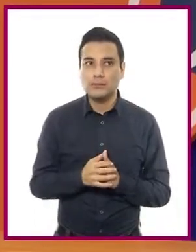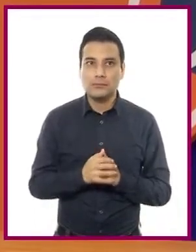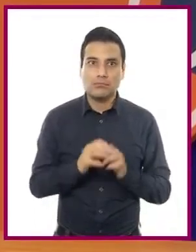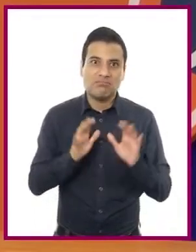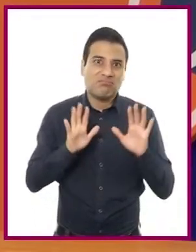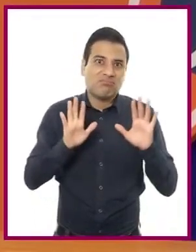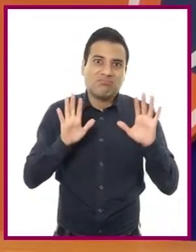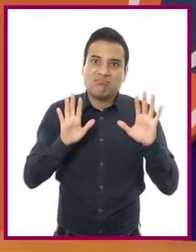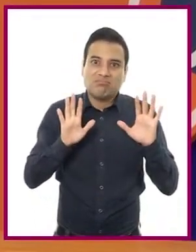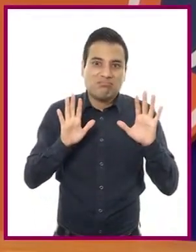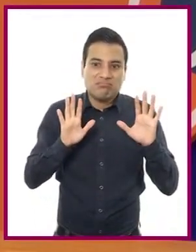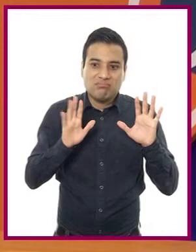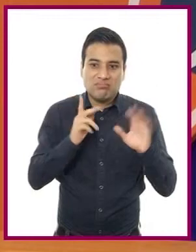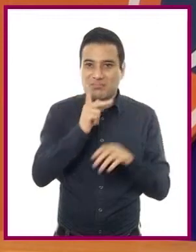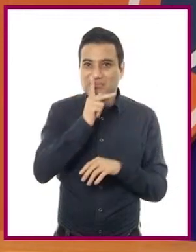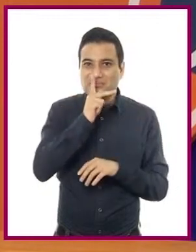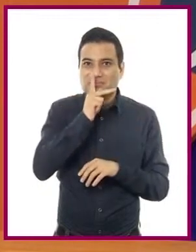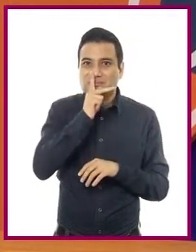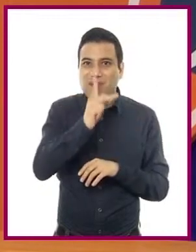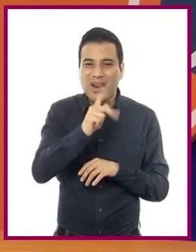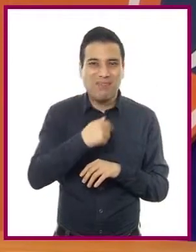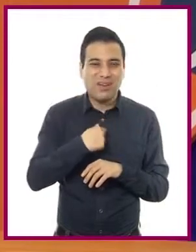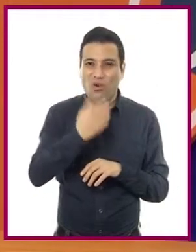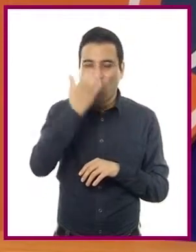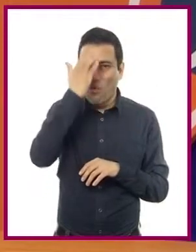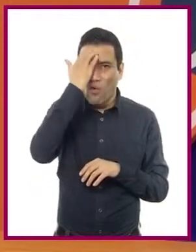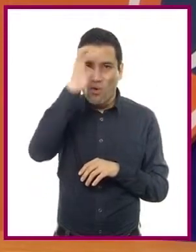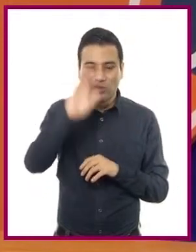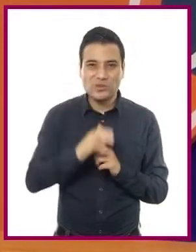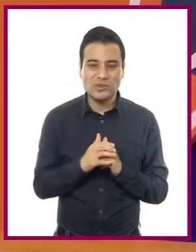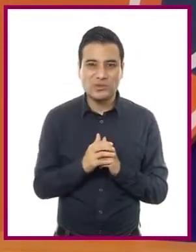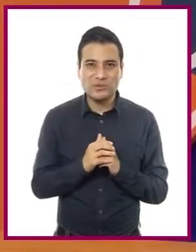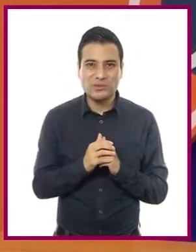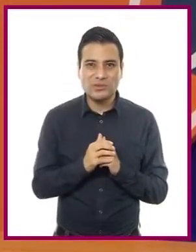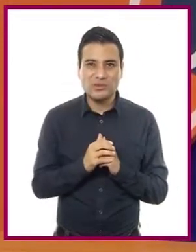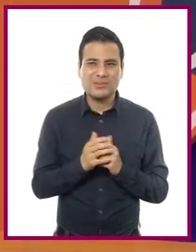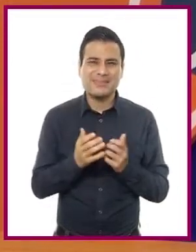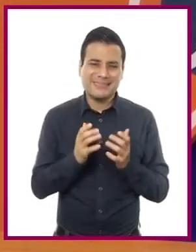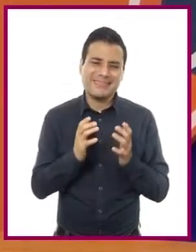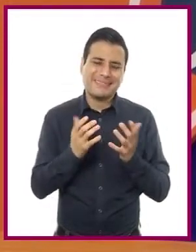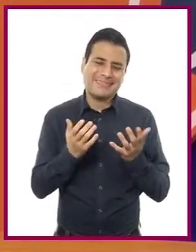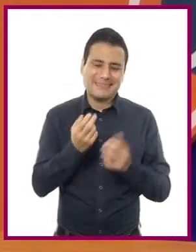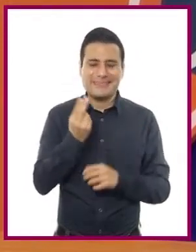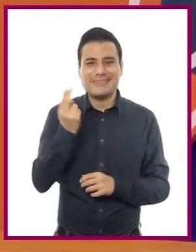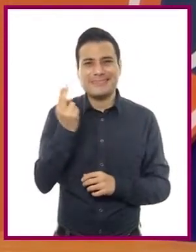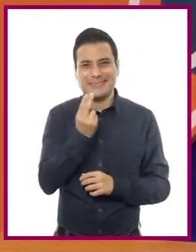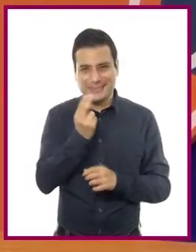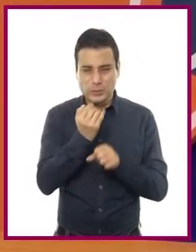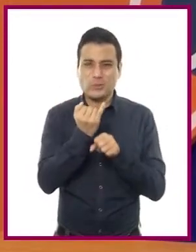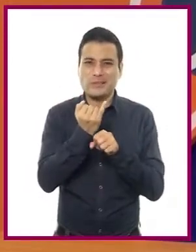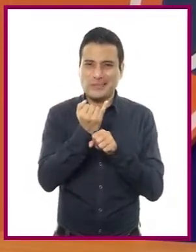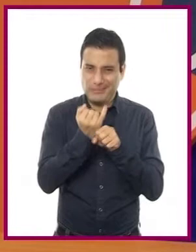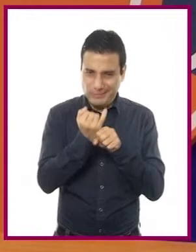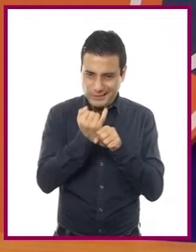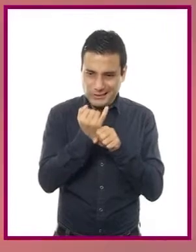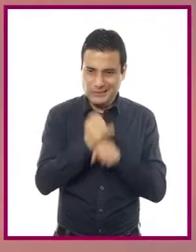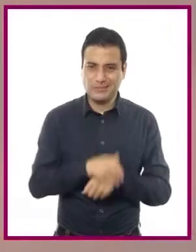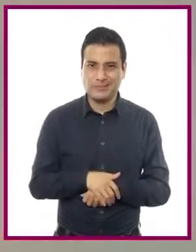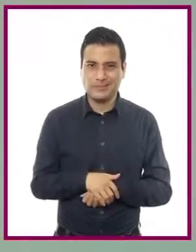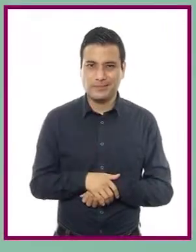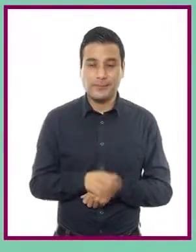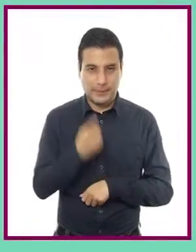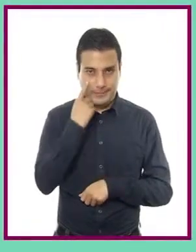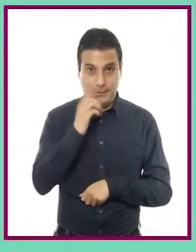maestro. Son las palabras que no conocía. Ya vi que sí es importante buscar su significado y no quedarse con la duda.